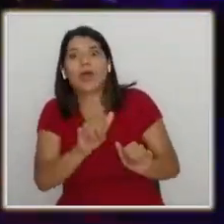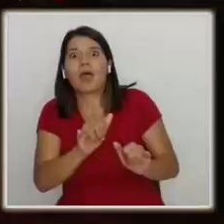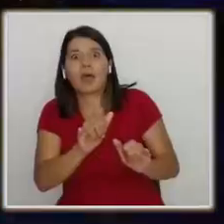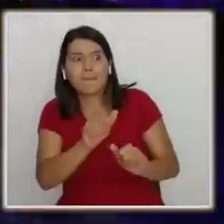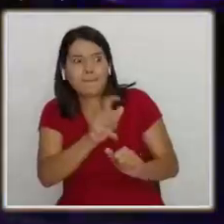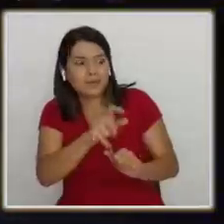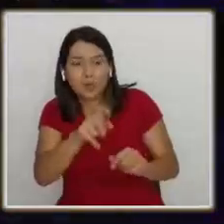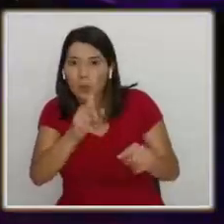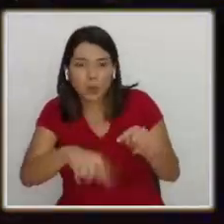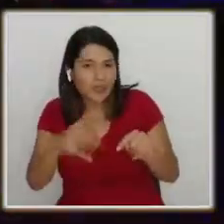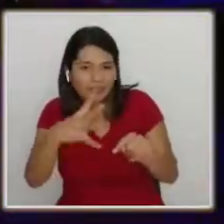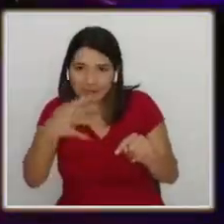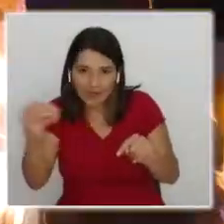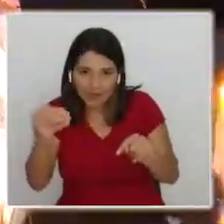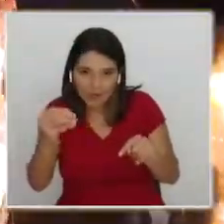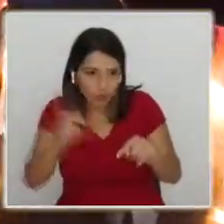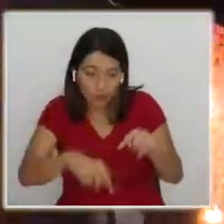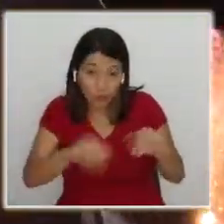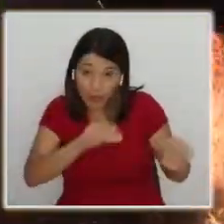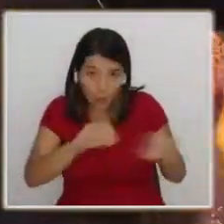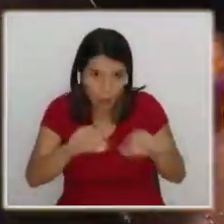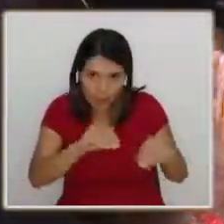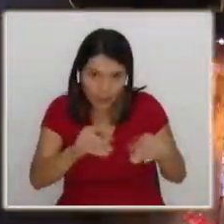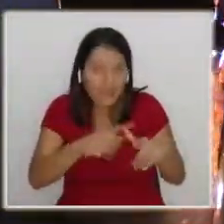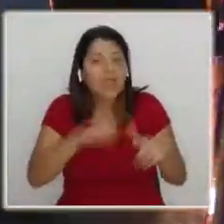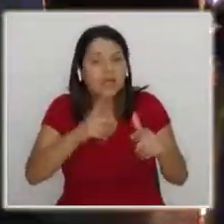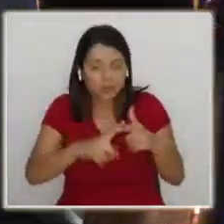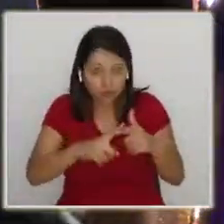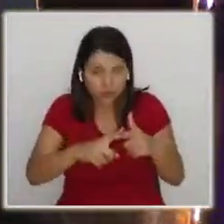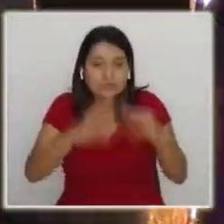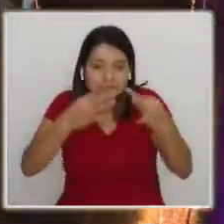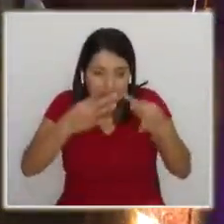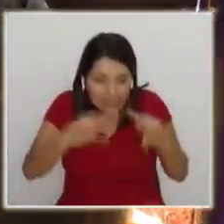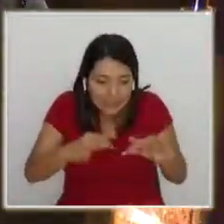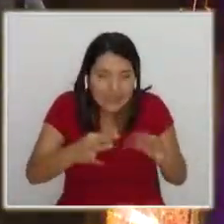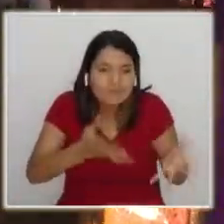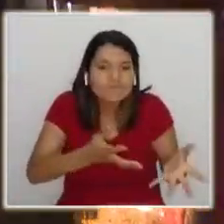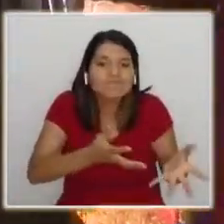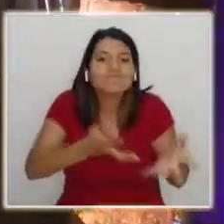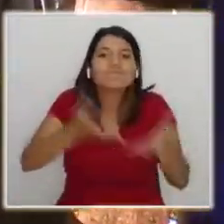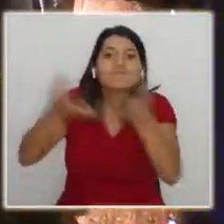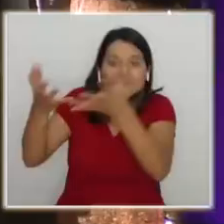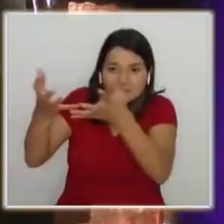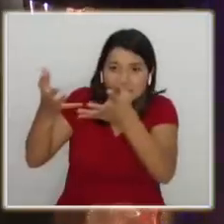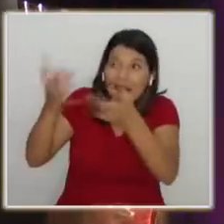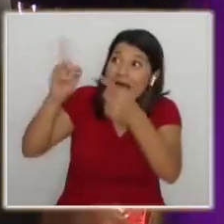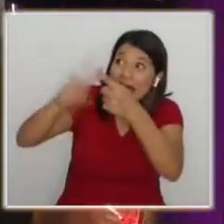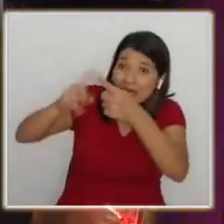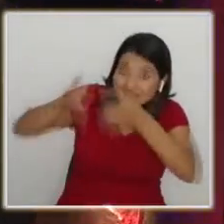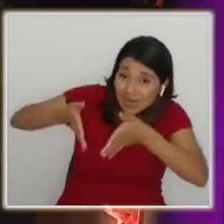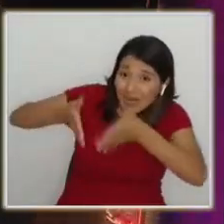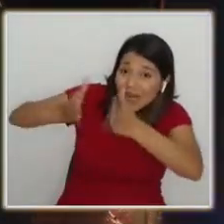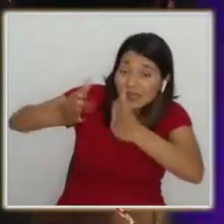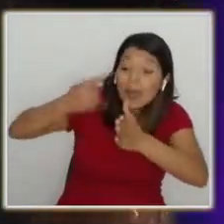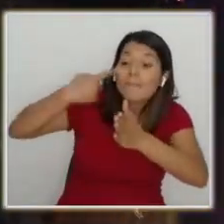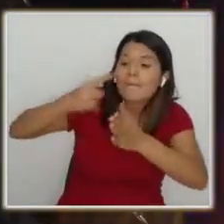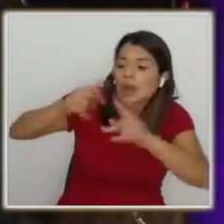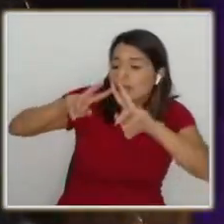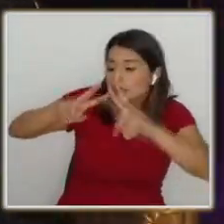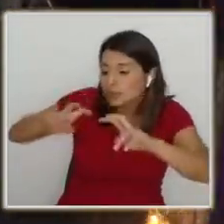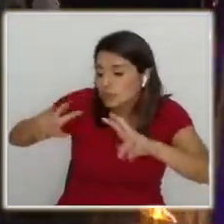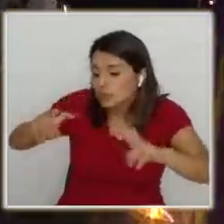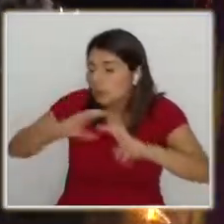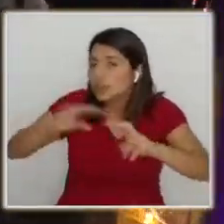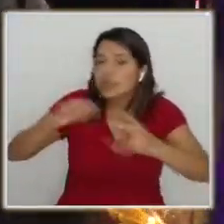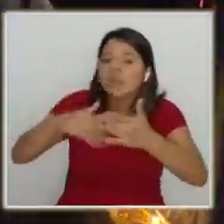a ascender esas personas hasta la superficie de la carretera para su valoración y posteriormente el